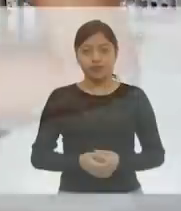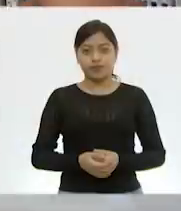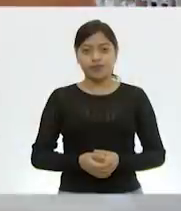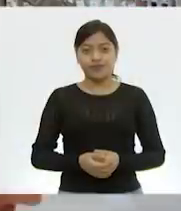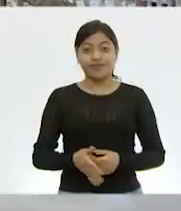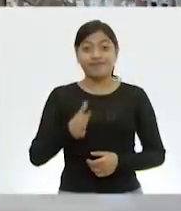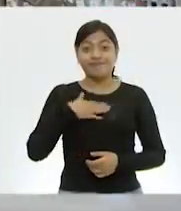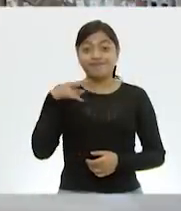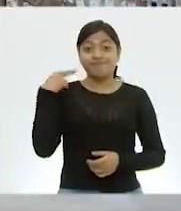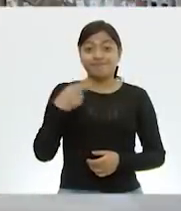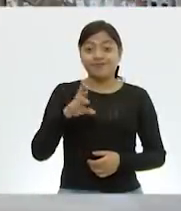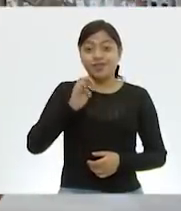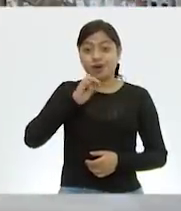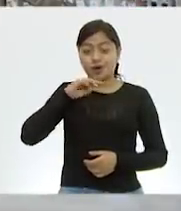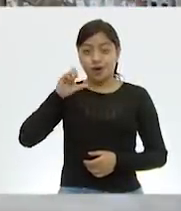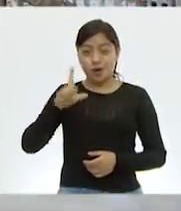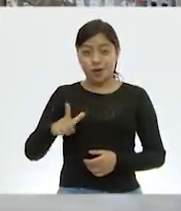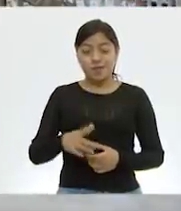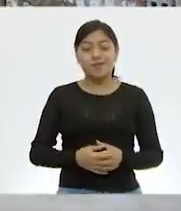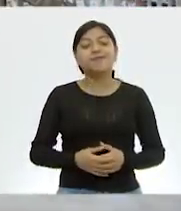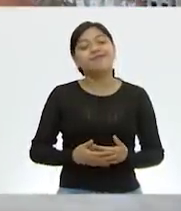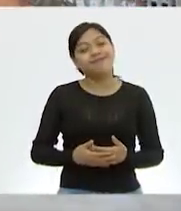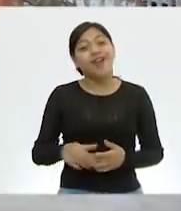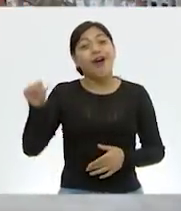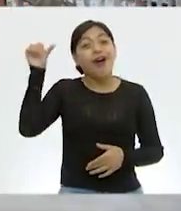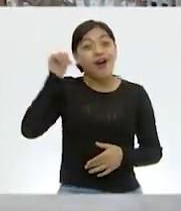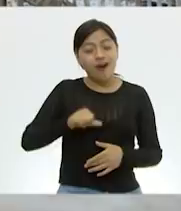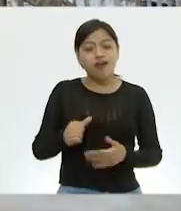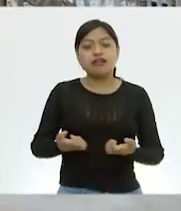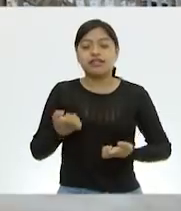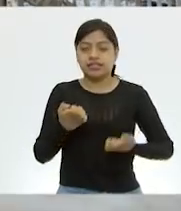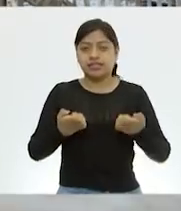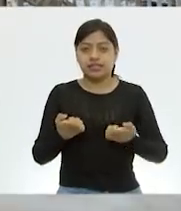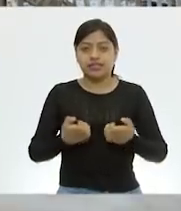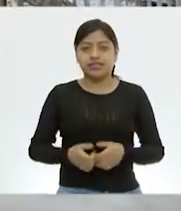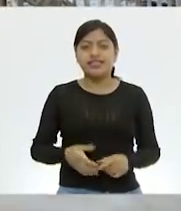Yo soy Rommel Pacheco y el día de hoy vamos a hacer una rutina